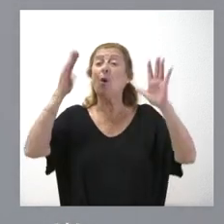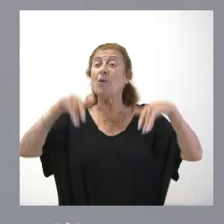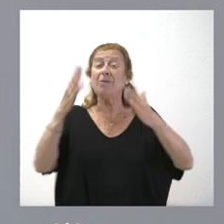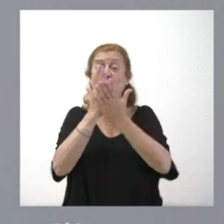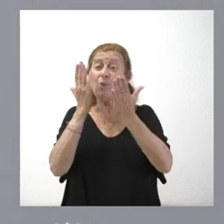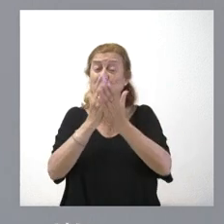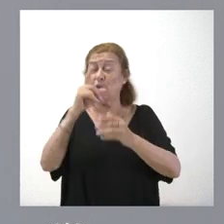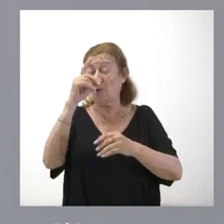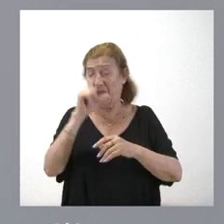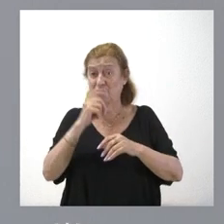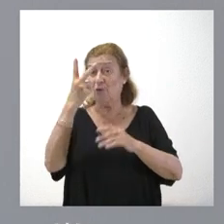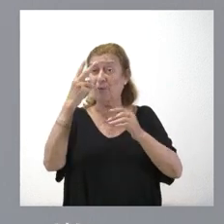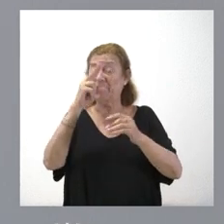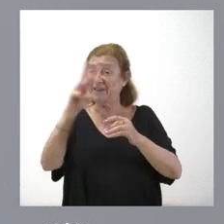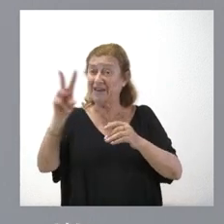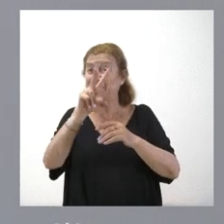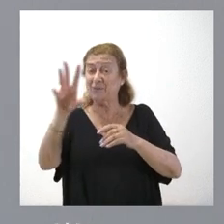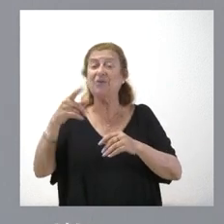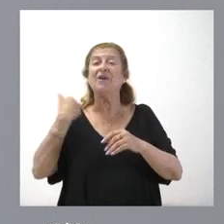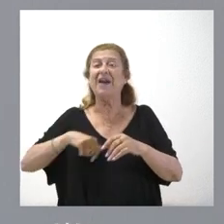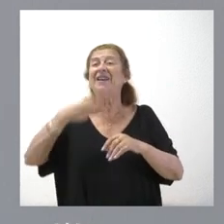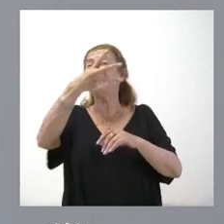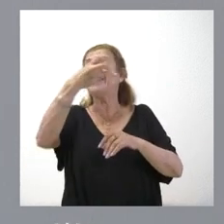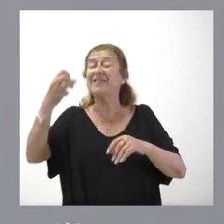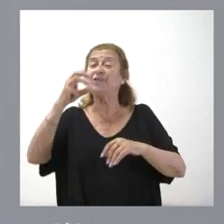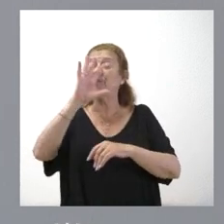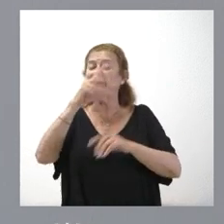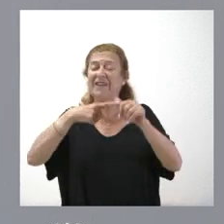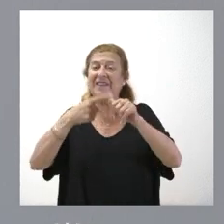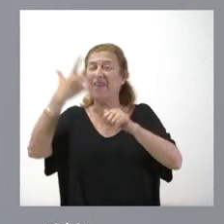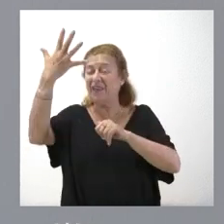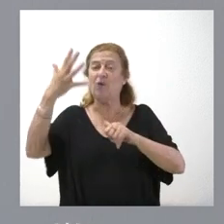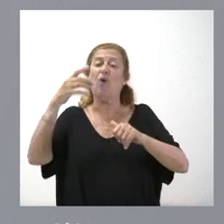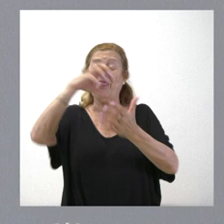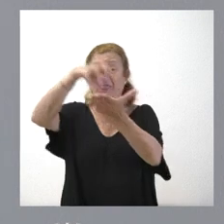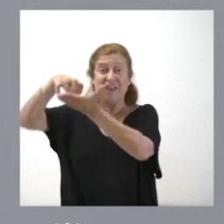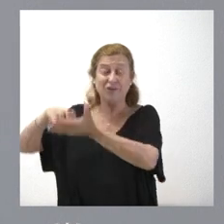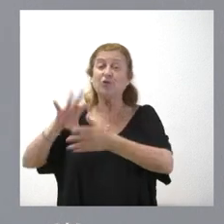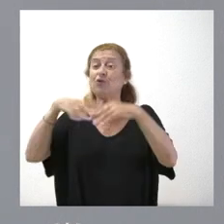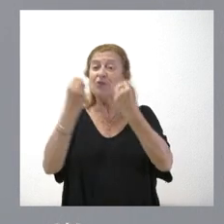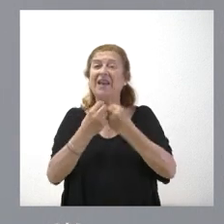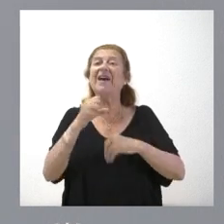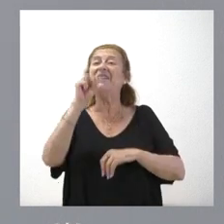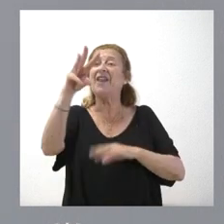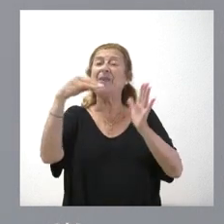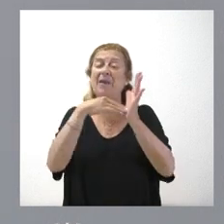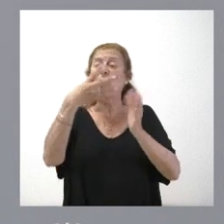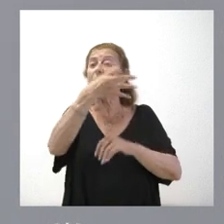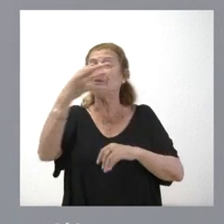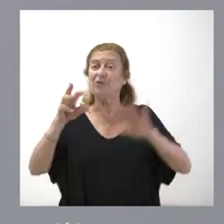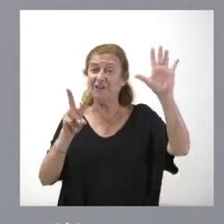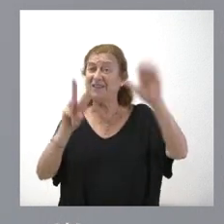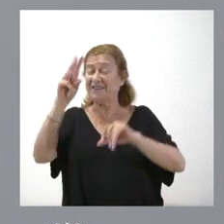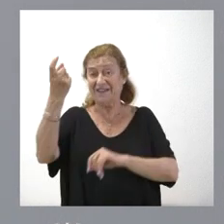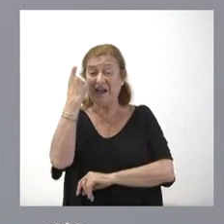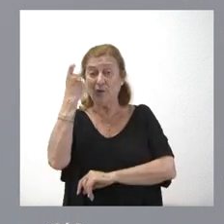curso 23 y 24 se desarrolló en 375 centros educativos con un total de 13473 alumnos y el